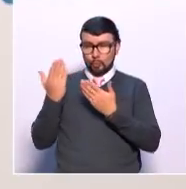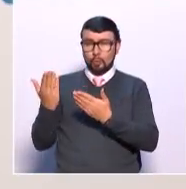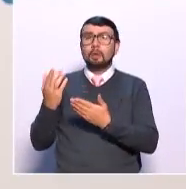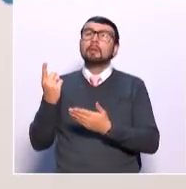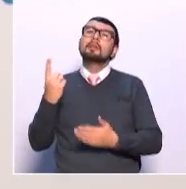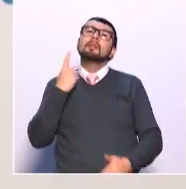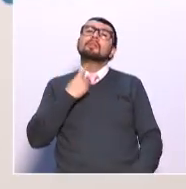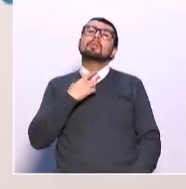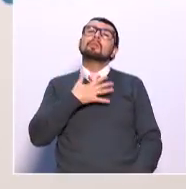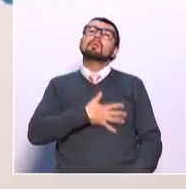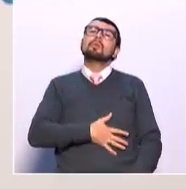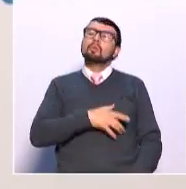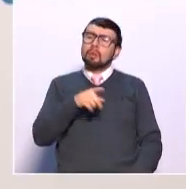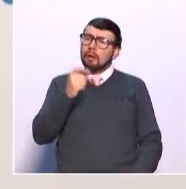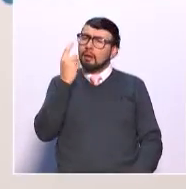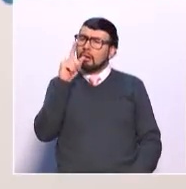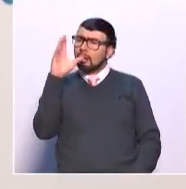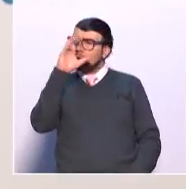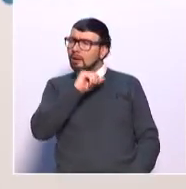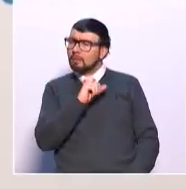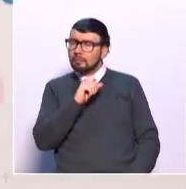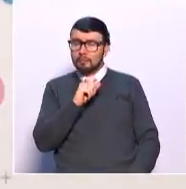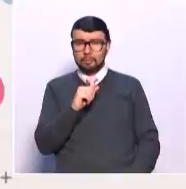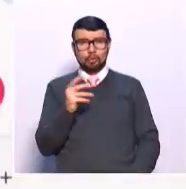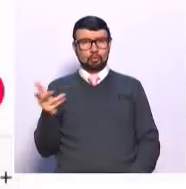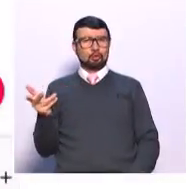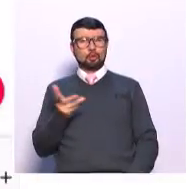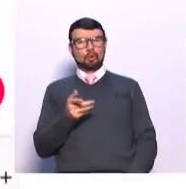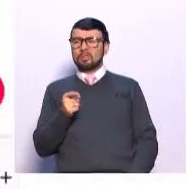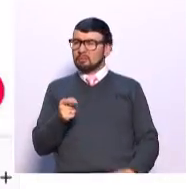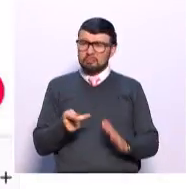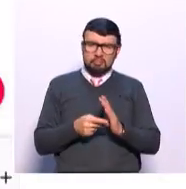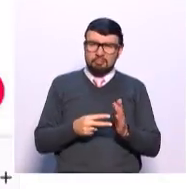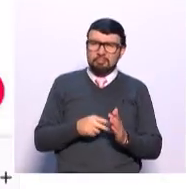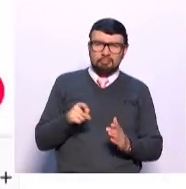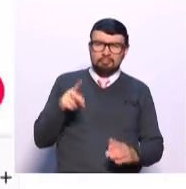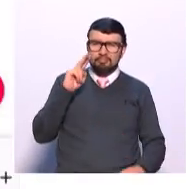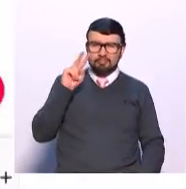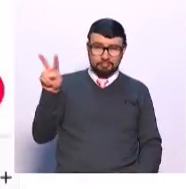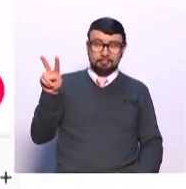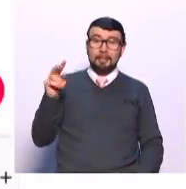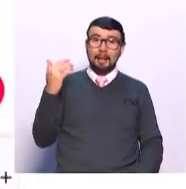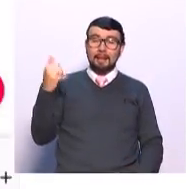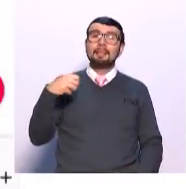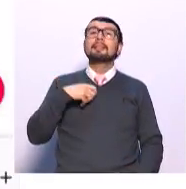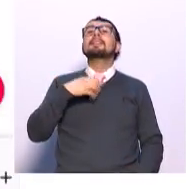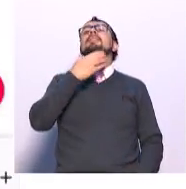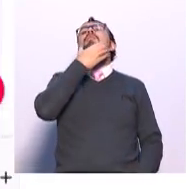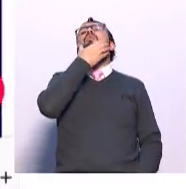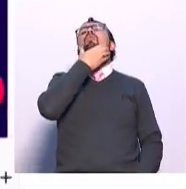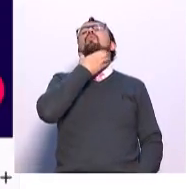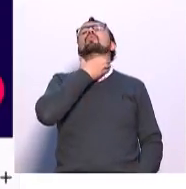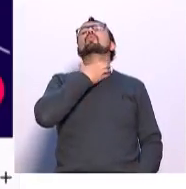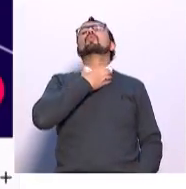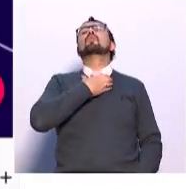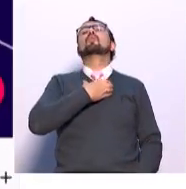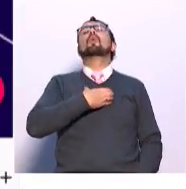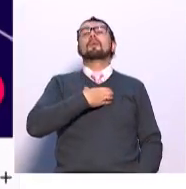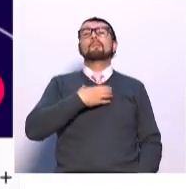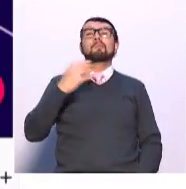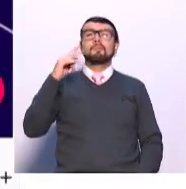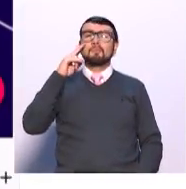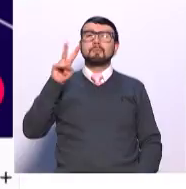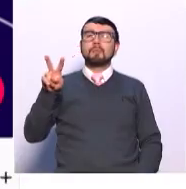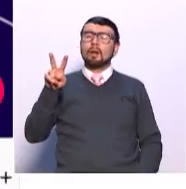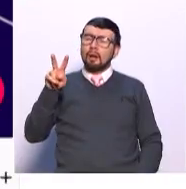yo quiero que ustedes siempre se ubiquen bien con la parte de la anatomía y ven ustedes el cuello les voy a ampliar esta imagen ahí para que ustedes puedan